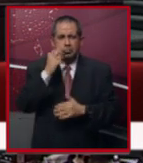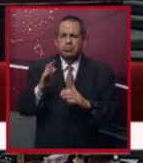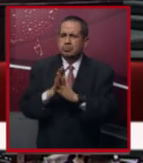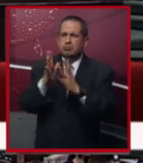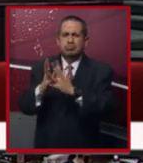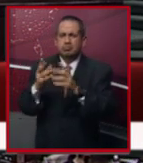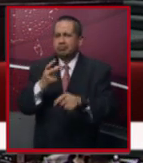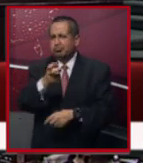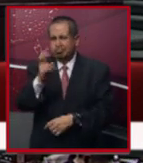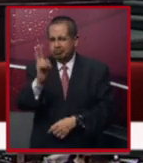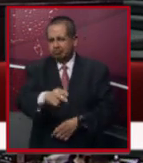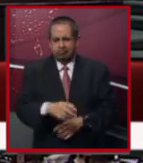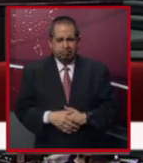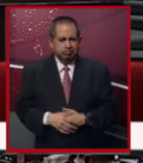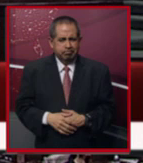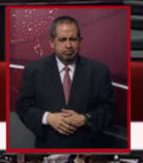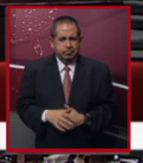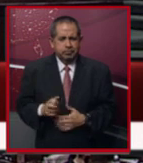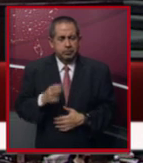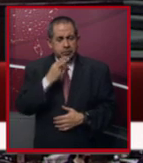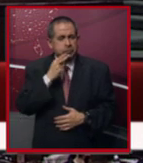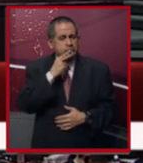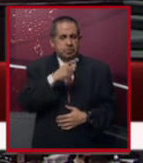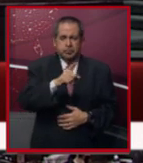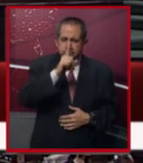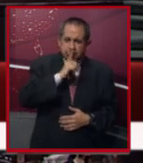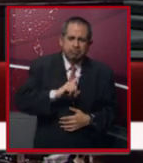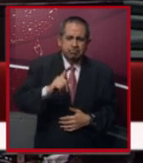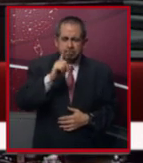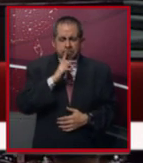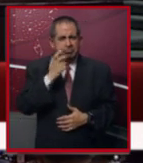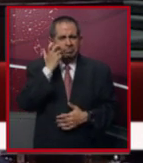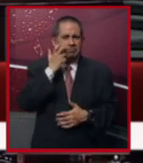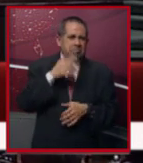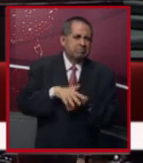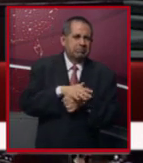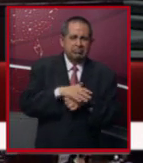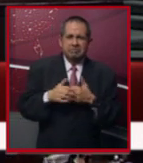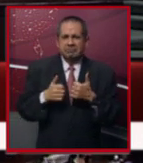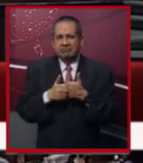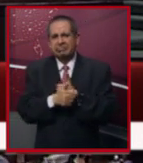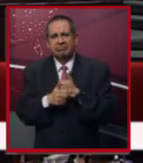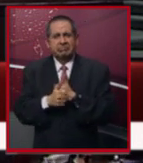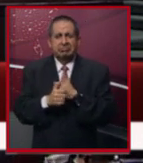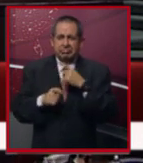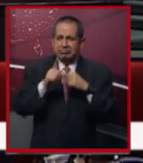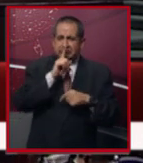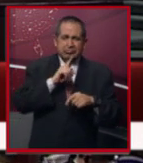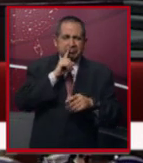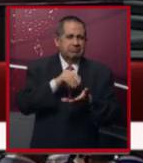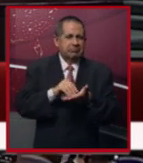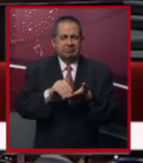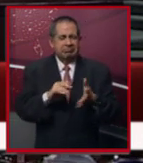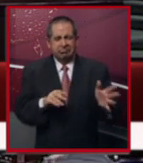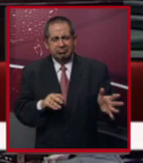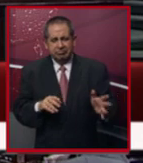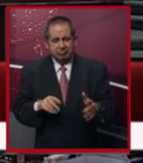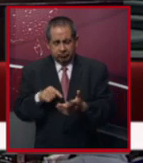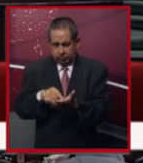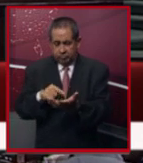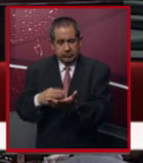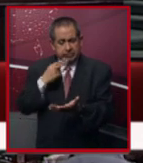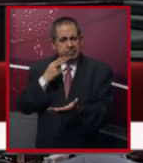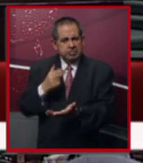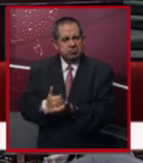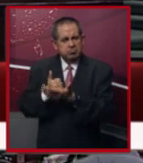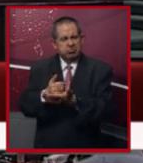verdad. Están usando mentiras y subterfugios para descalificar esta iniciativa que va a ser una herramienta